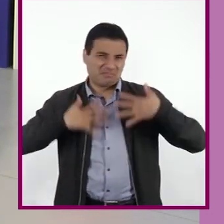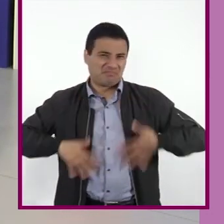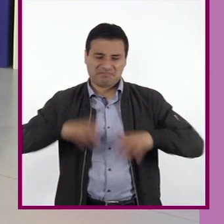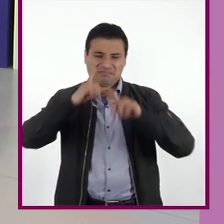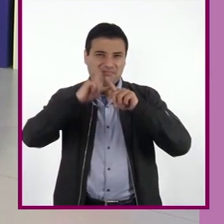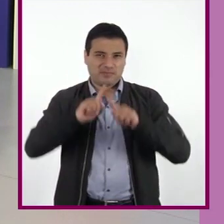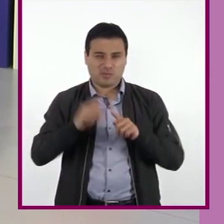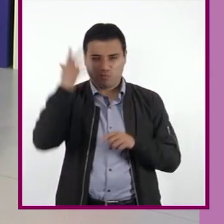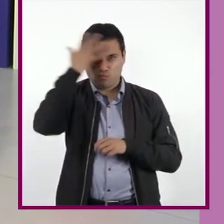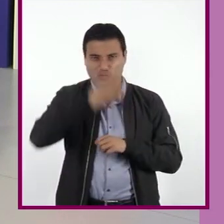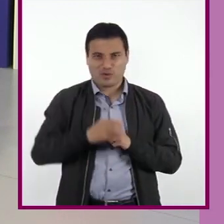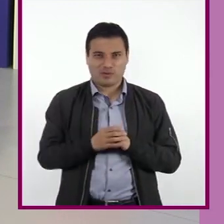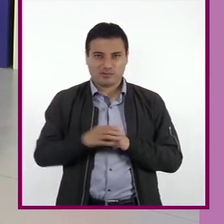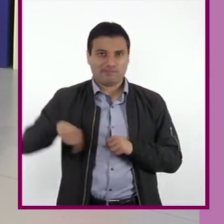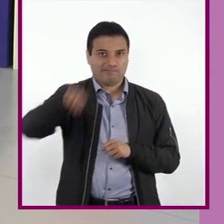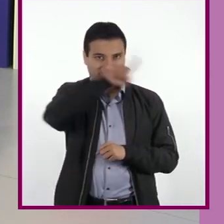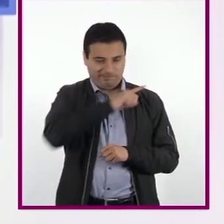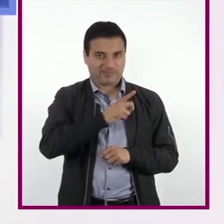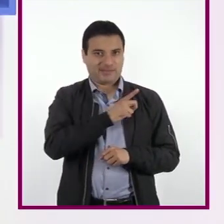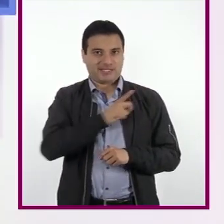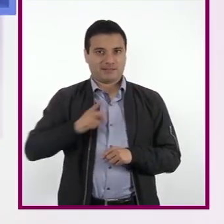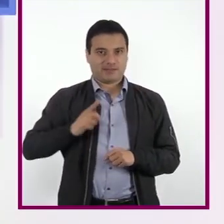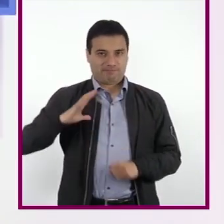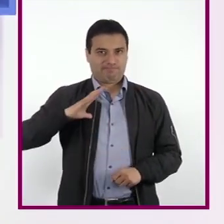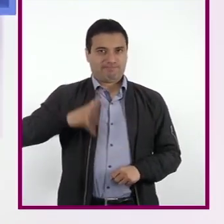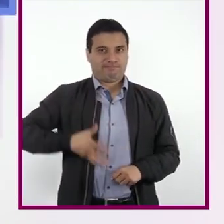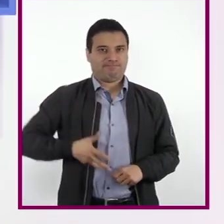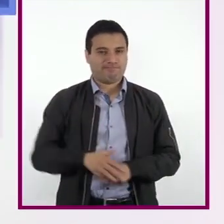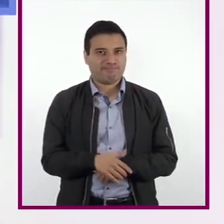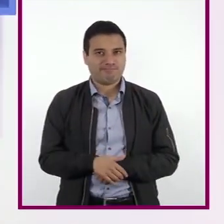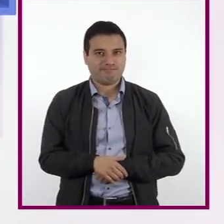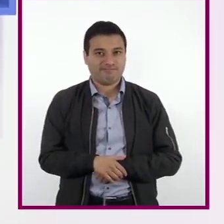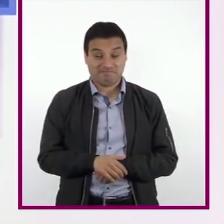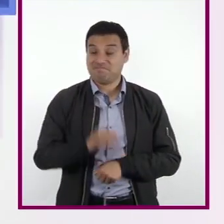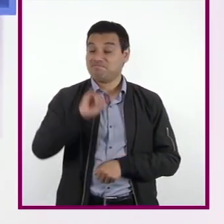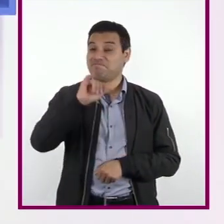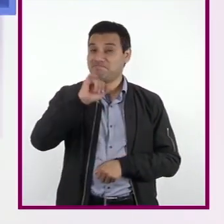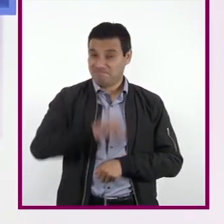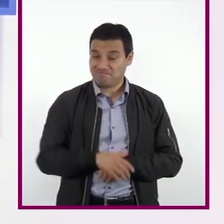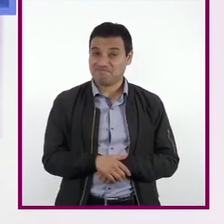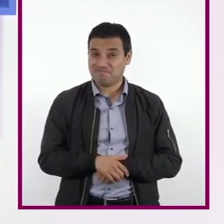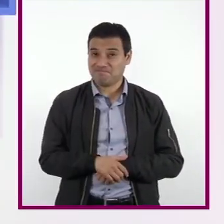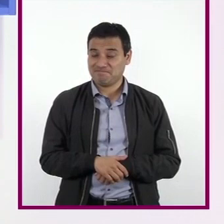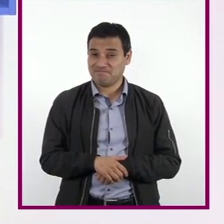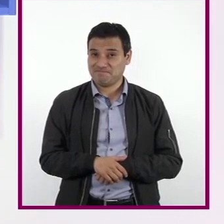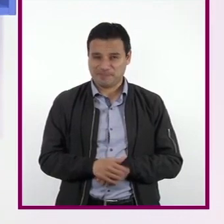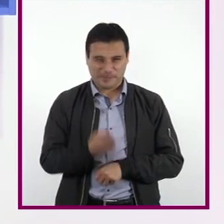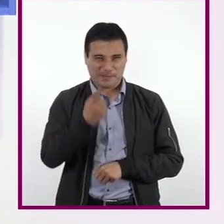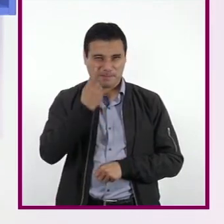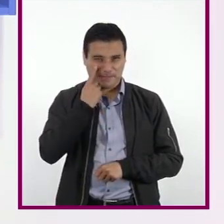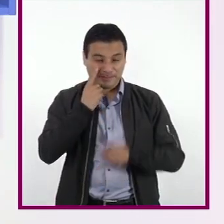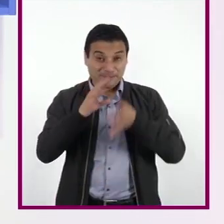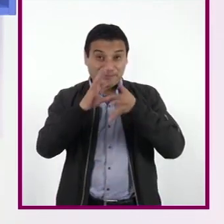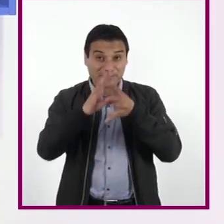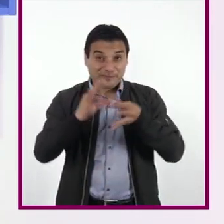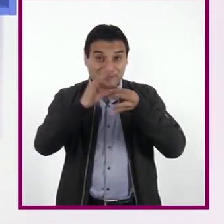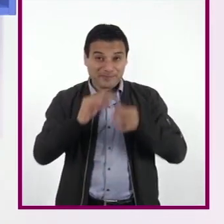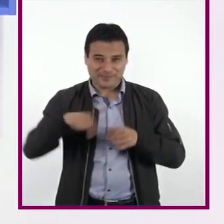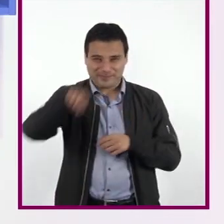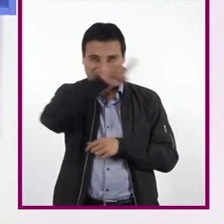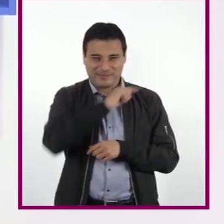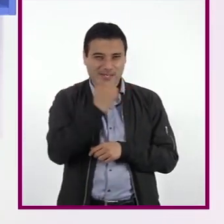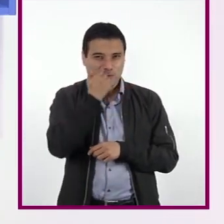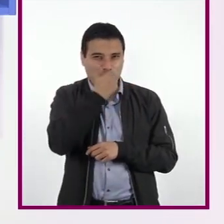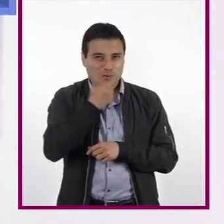orgullo para cada mexicana y mexicano. Así es, creo que vale la pena mencionar a las alumnas y